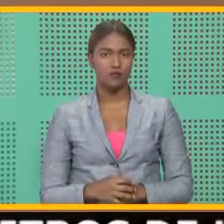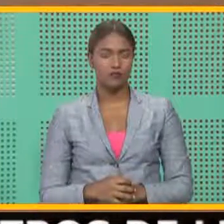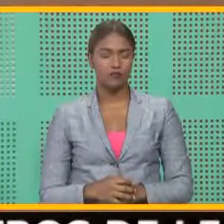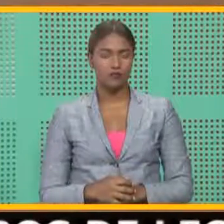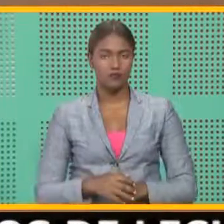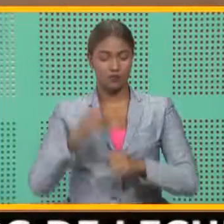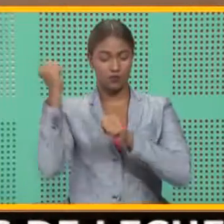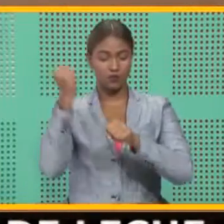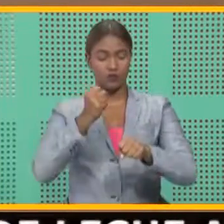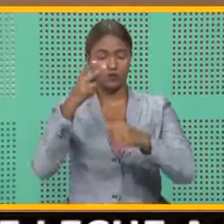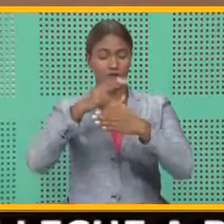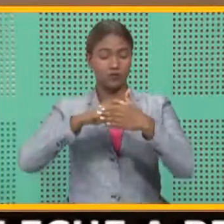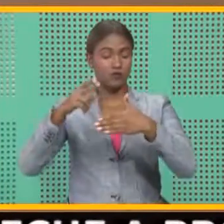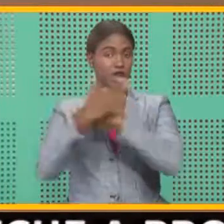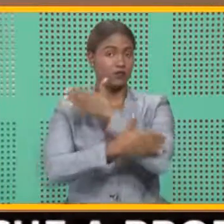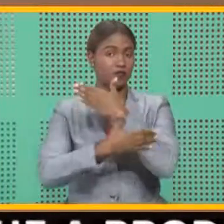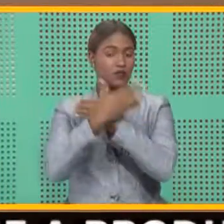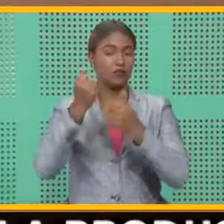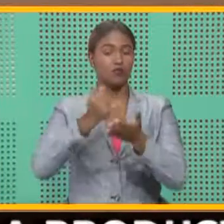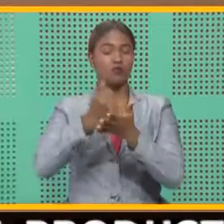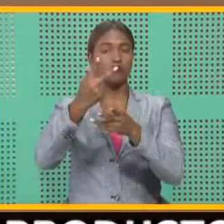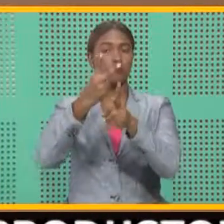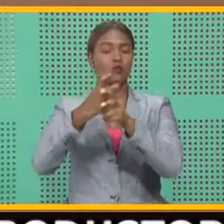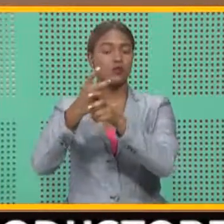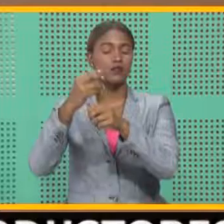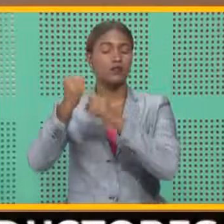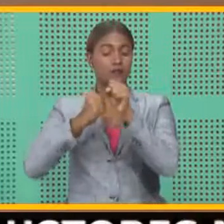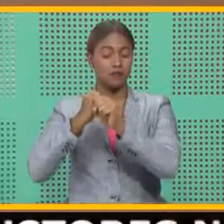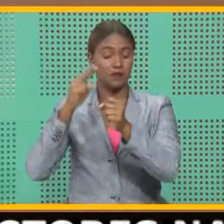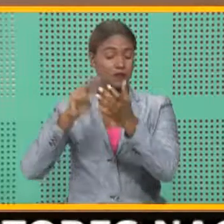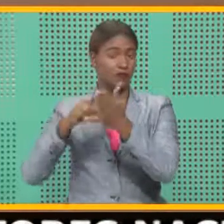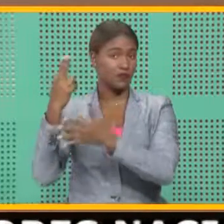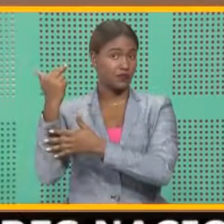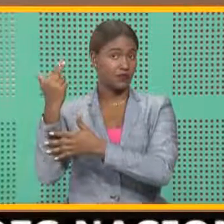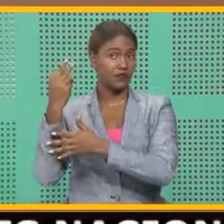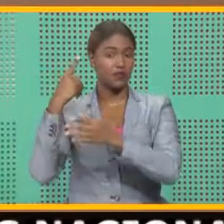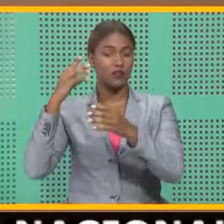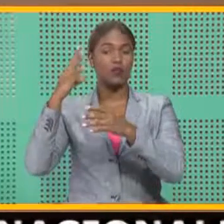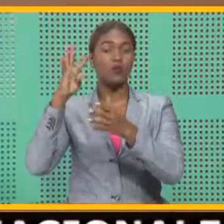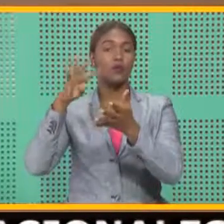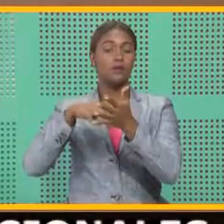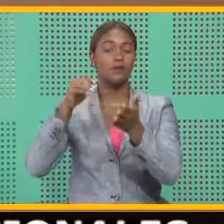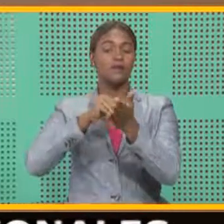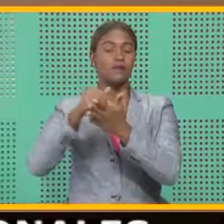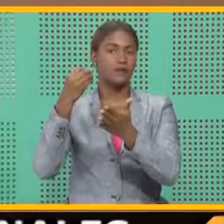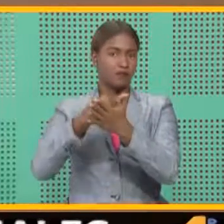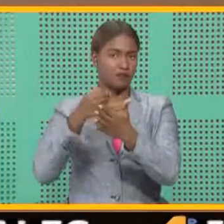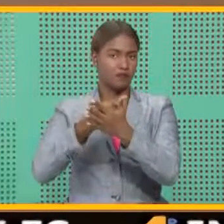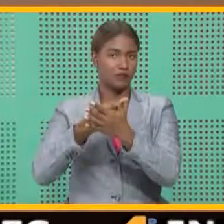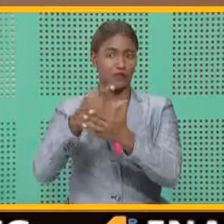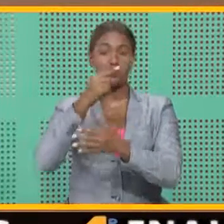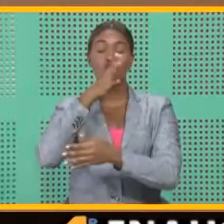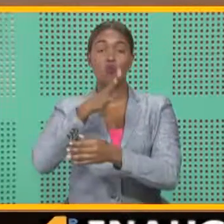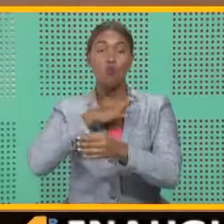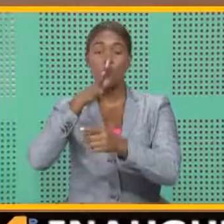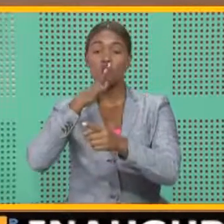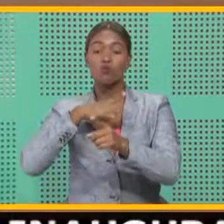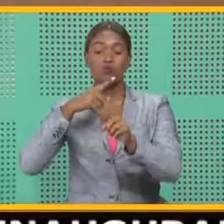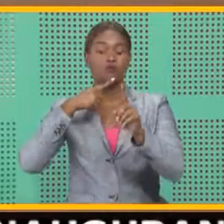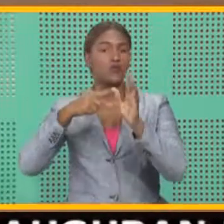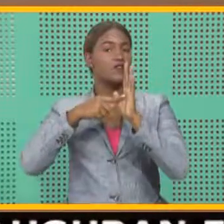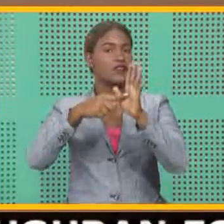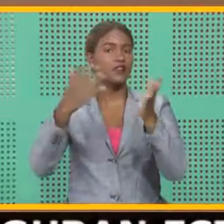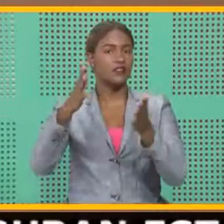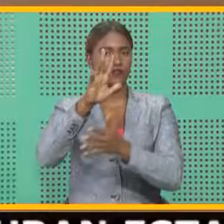La Fundación Reservas del País ha financiado desde el 2013 4.000 millones de pesos. Las mujeres representan